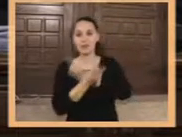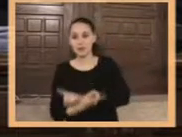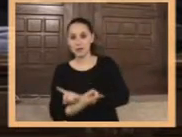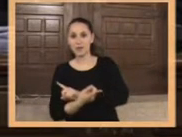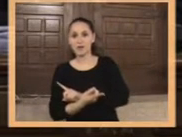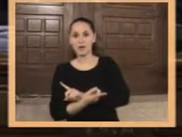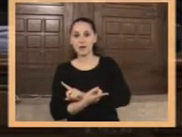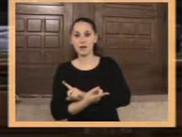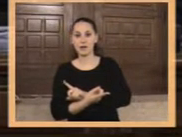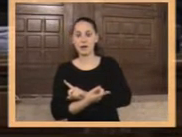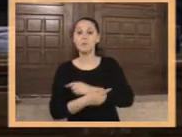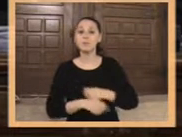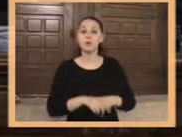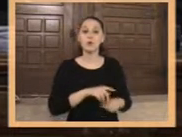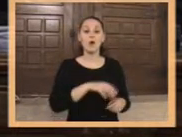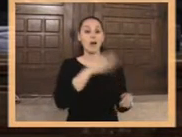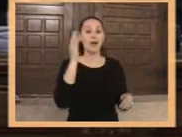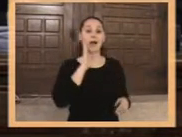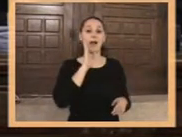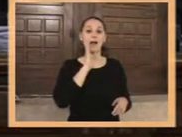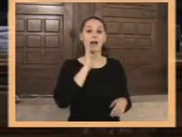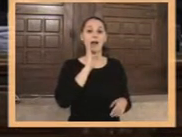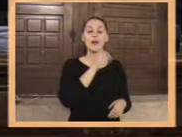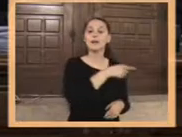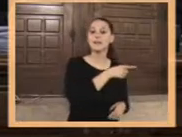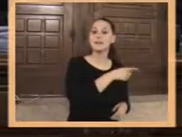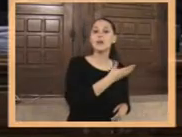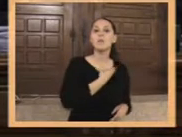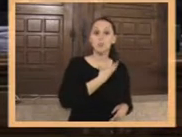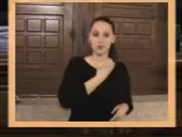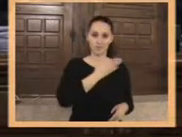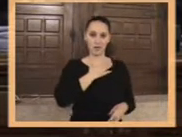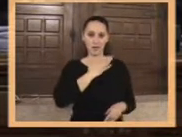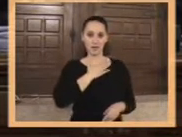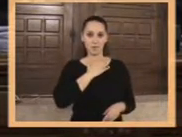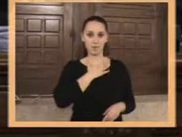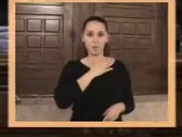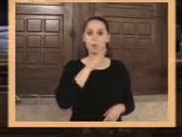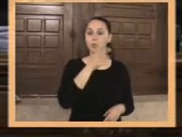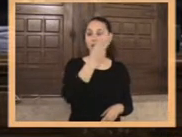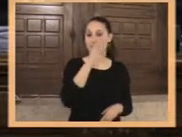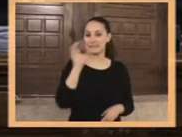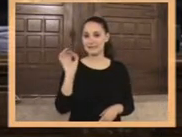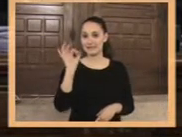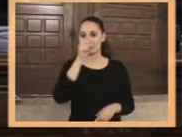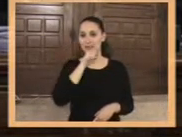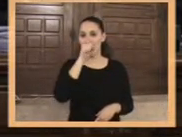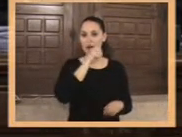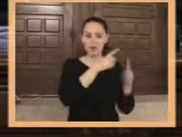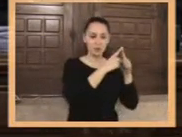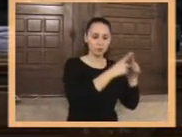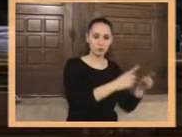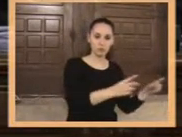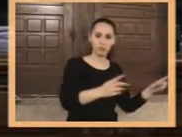la Casa del DEAN sí era municipal, porque tan solo llevaba 30 años como anexa